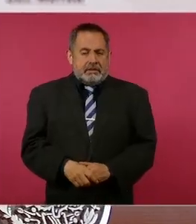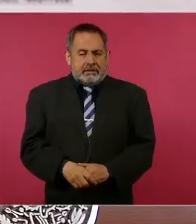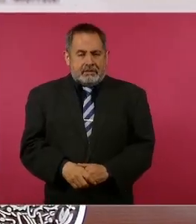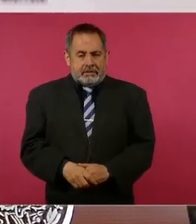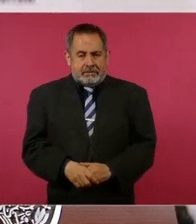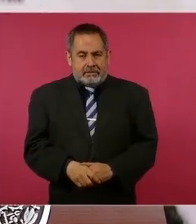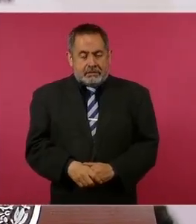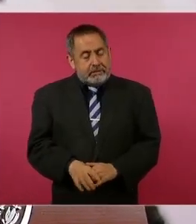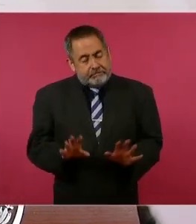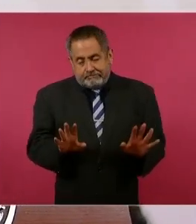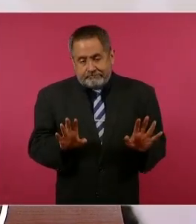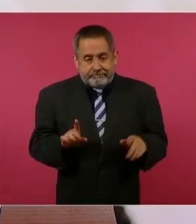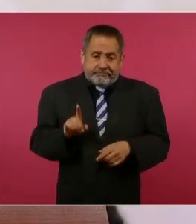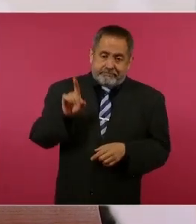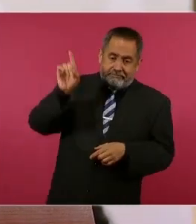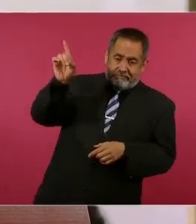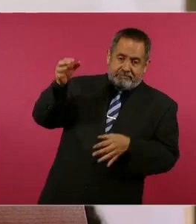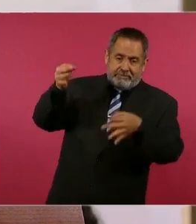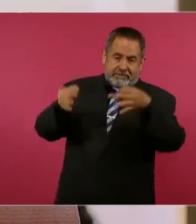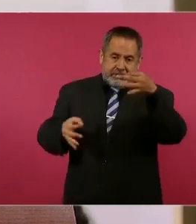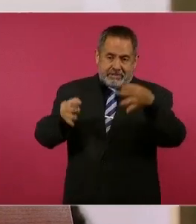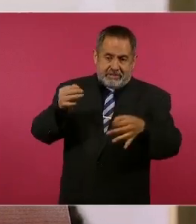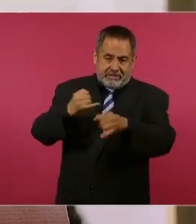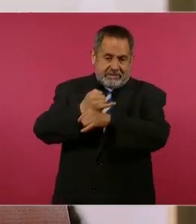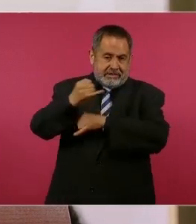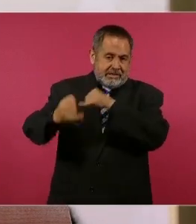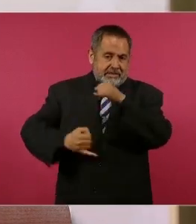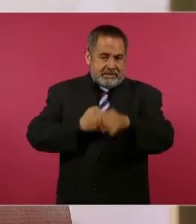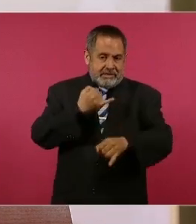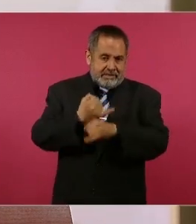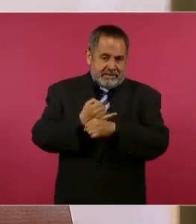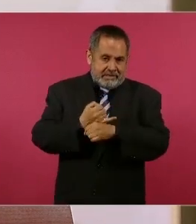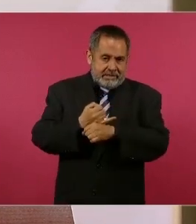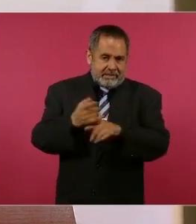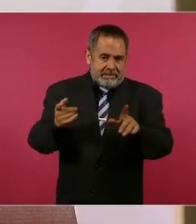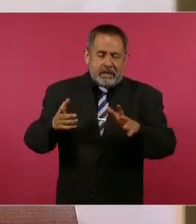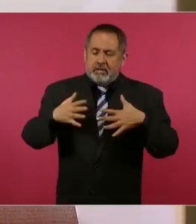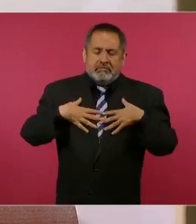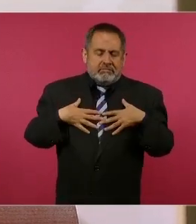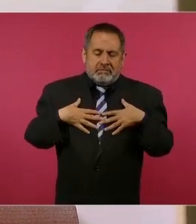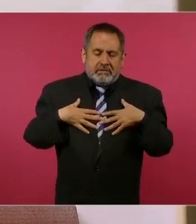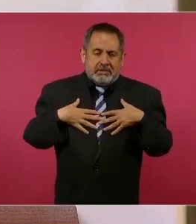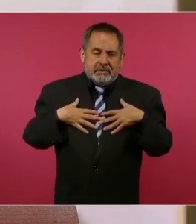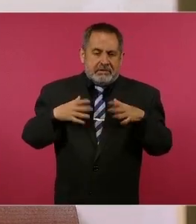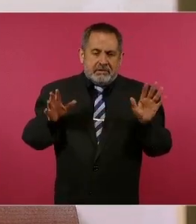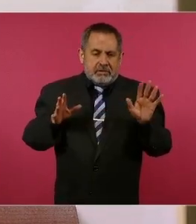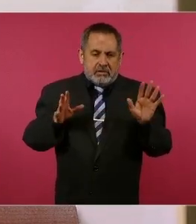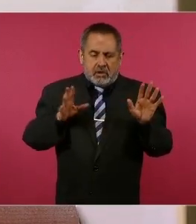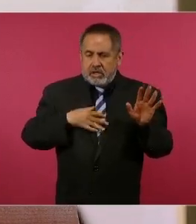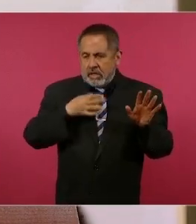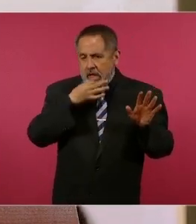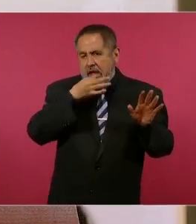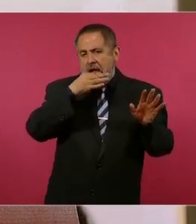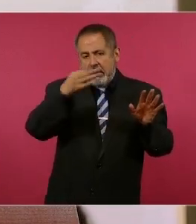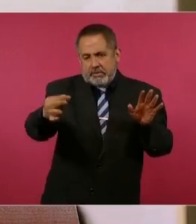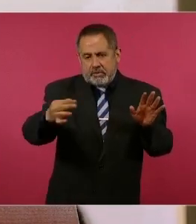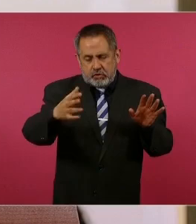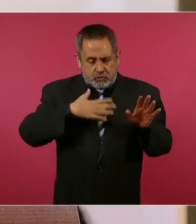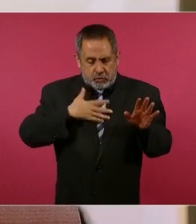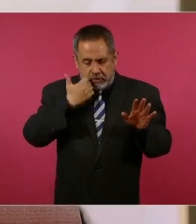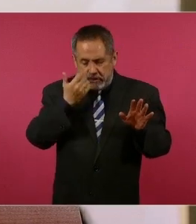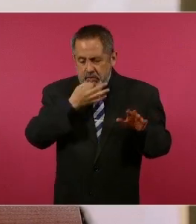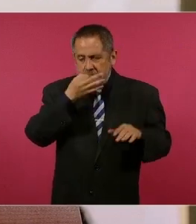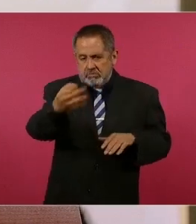Eso está en la Corte Internacional. Y ya nosotros hemos fijado nuestra